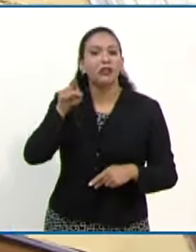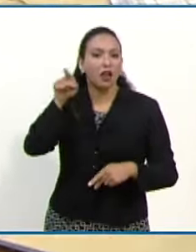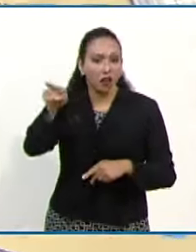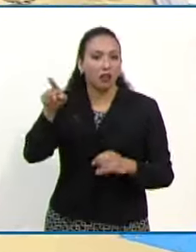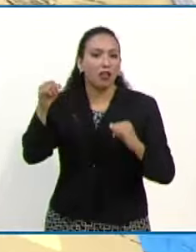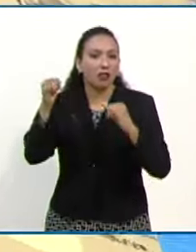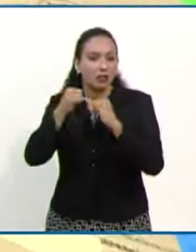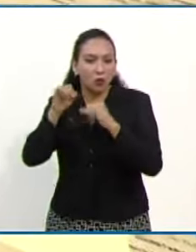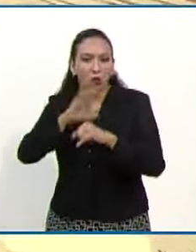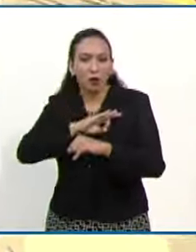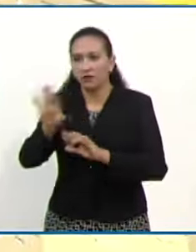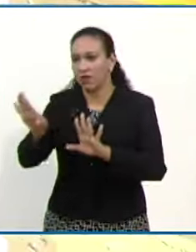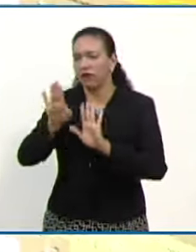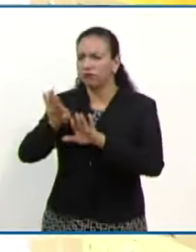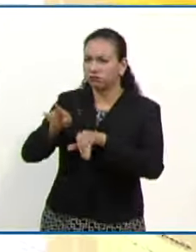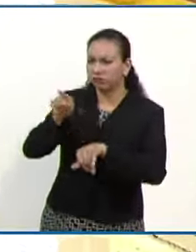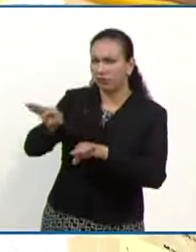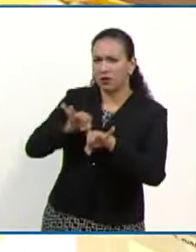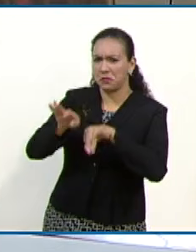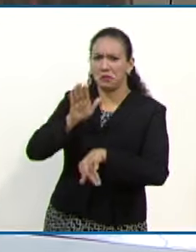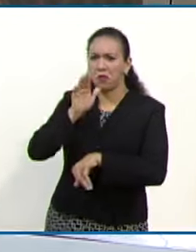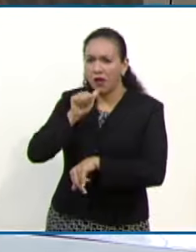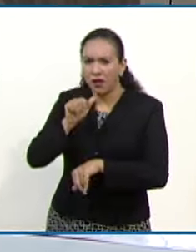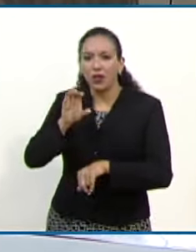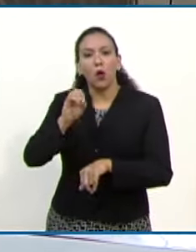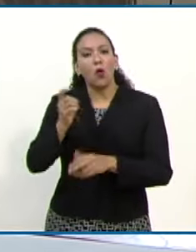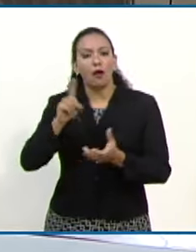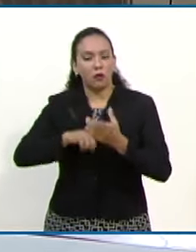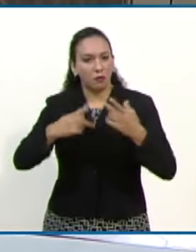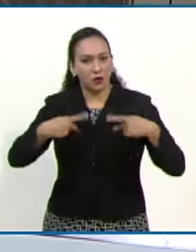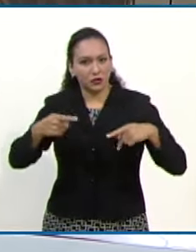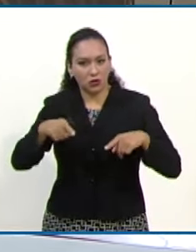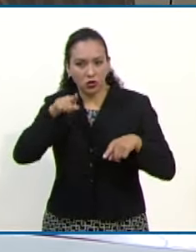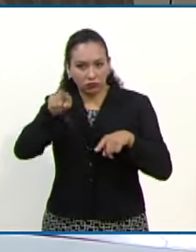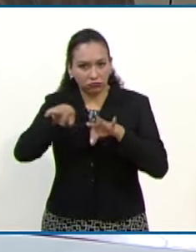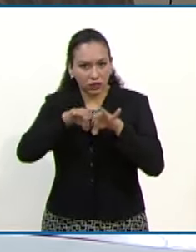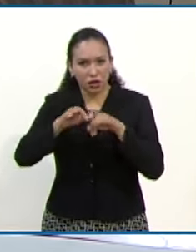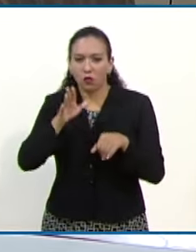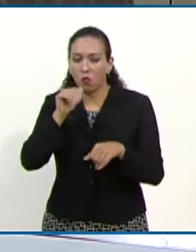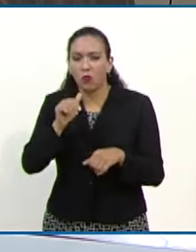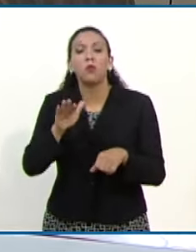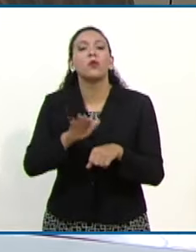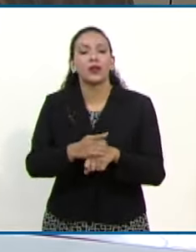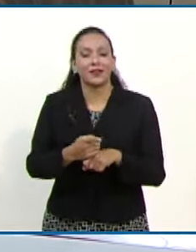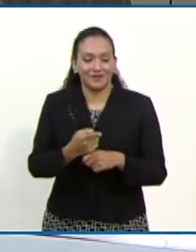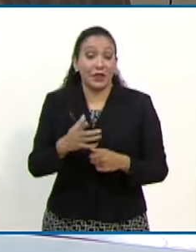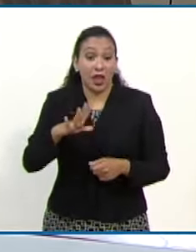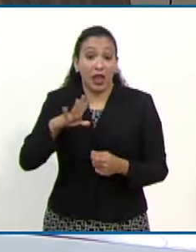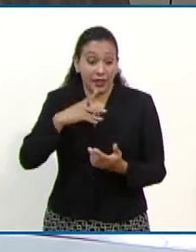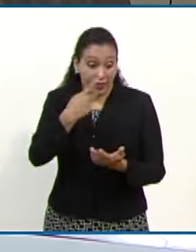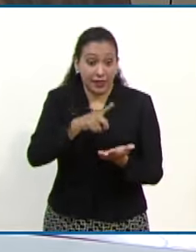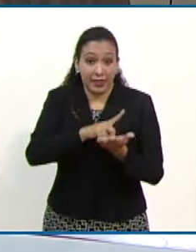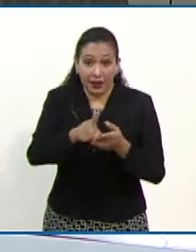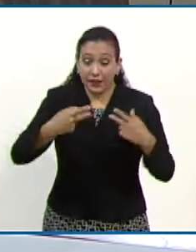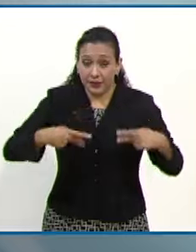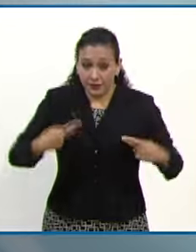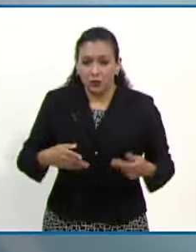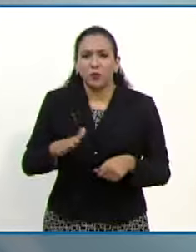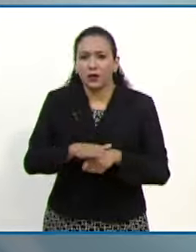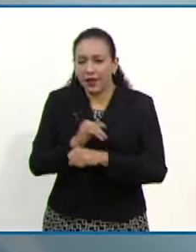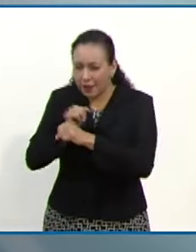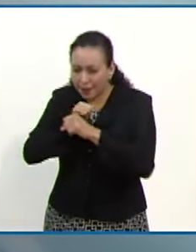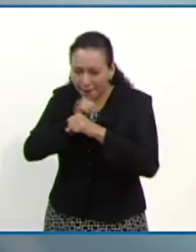los efectos de un acto, sino también restablecer un derecho mientras se decide el fondo del asunto. Recordó que con la